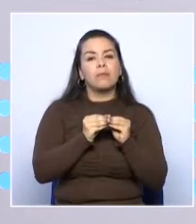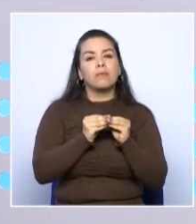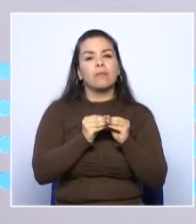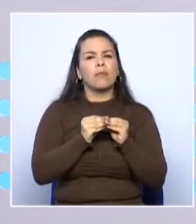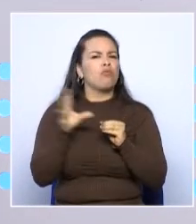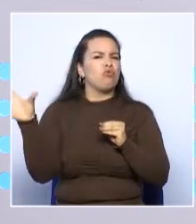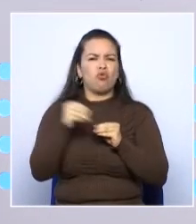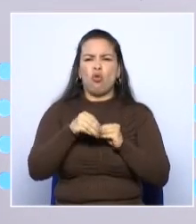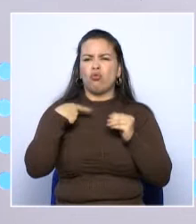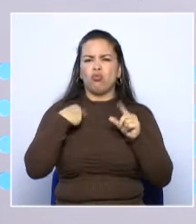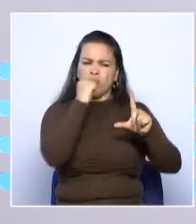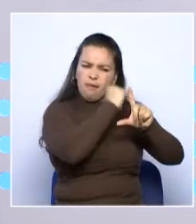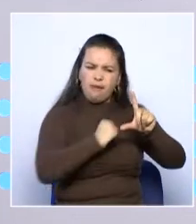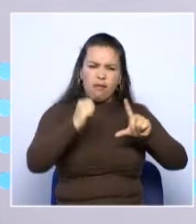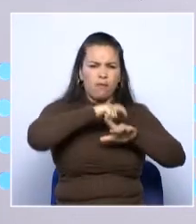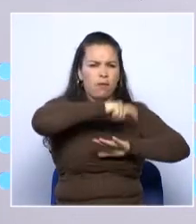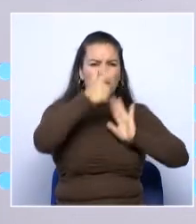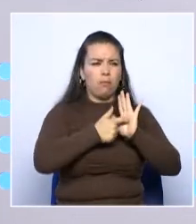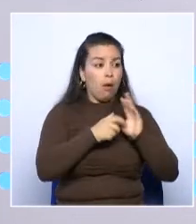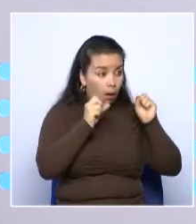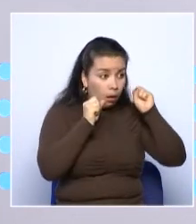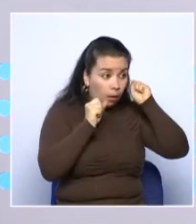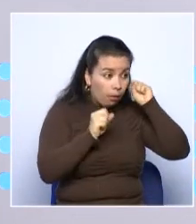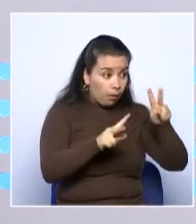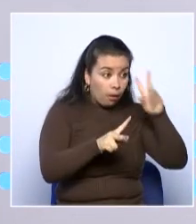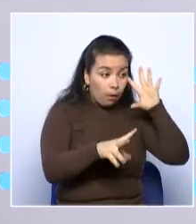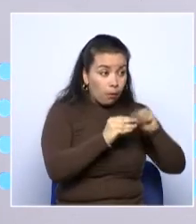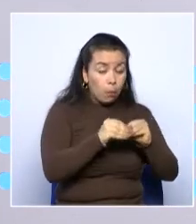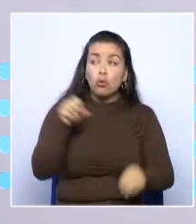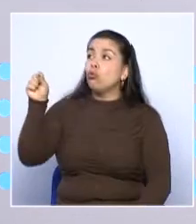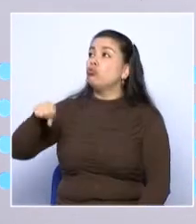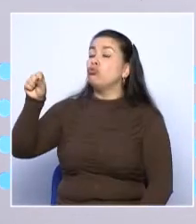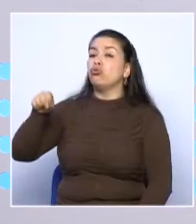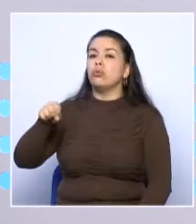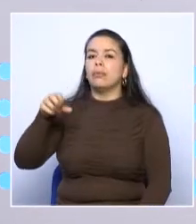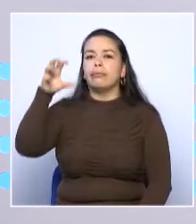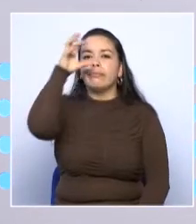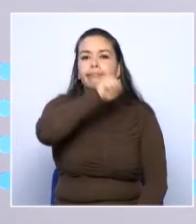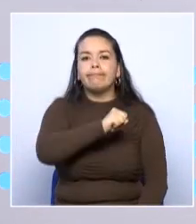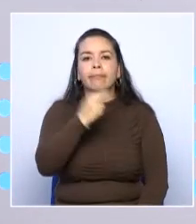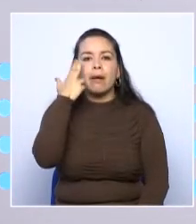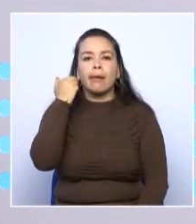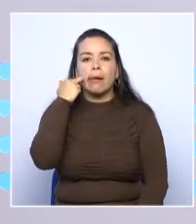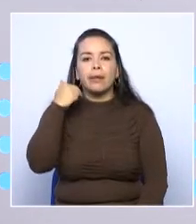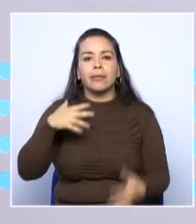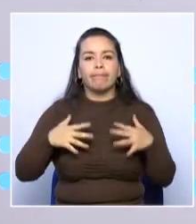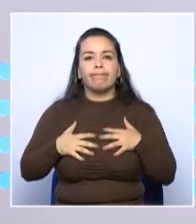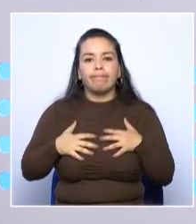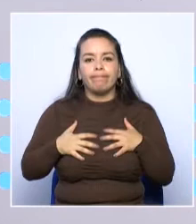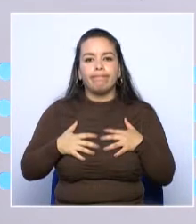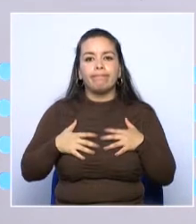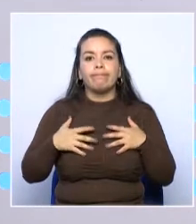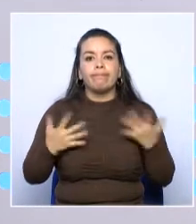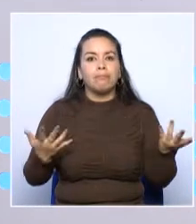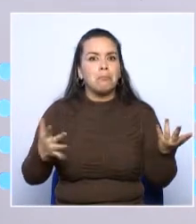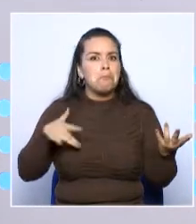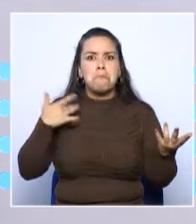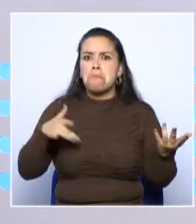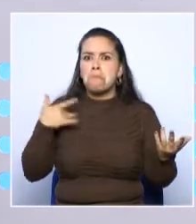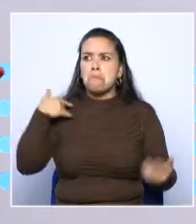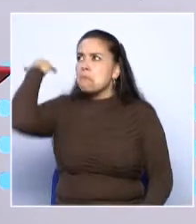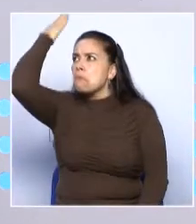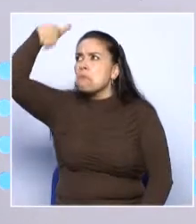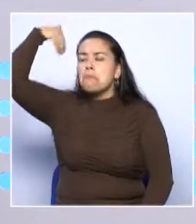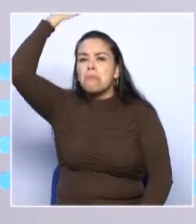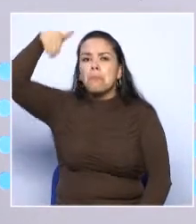todos los exámenes de ecografía. ¿Está de acuerdo? ¿Está de acuerdo? Le encontramos un cáncer en el seno. No sentía nada, no